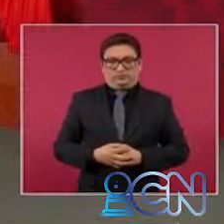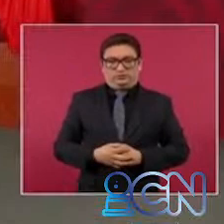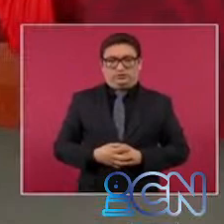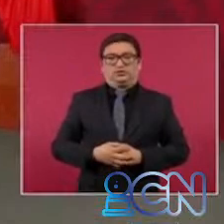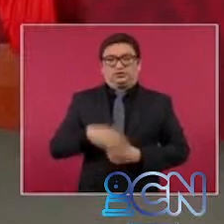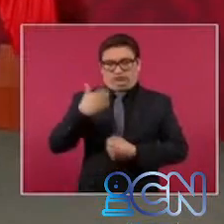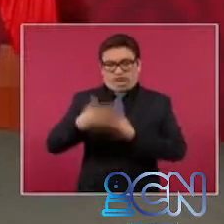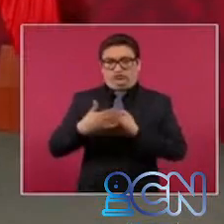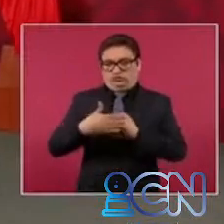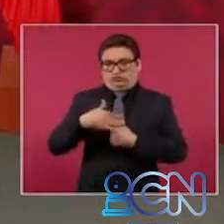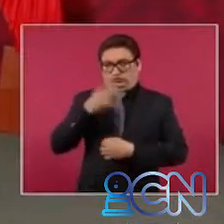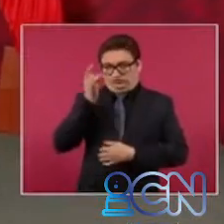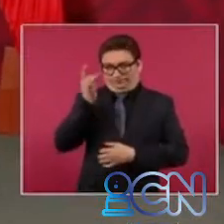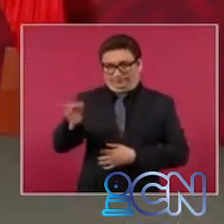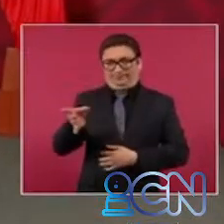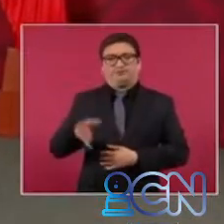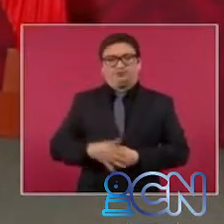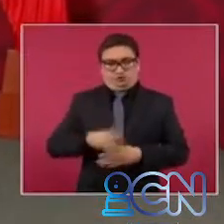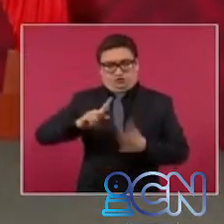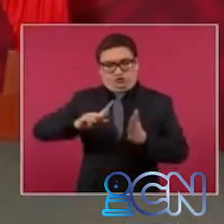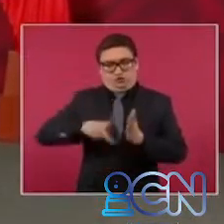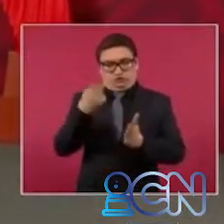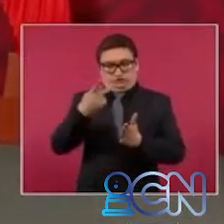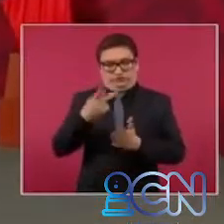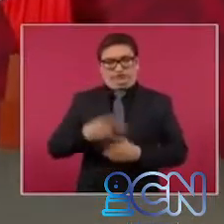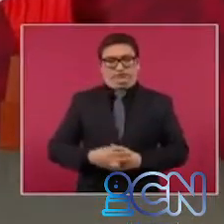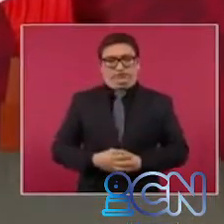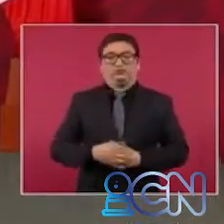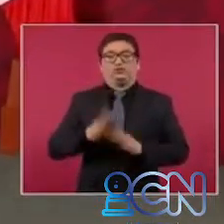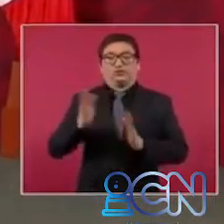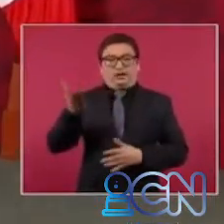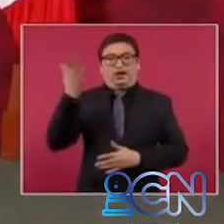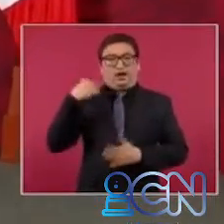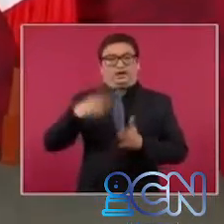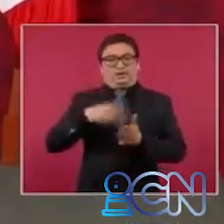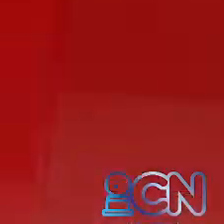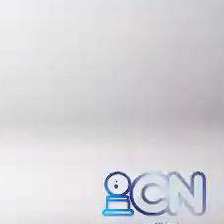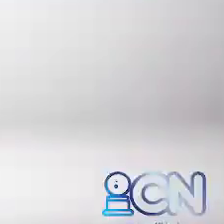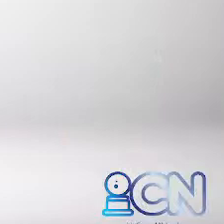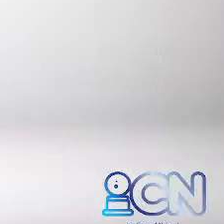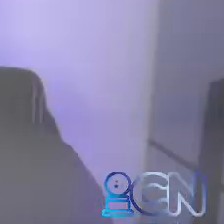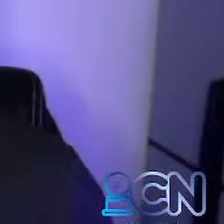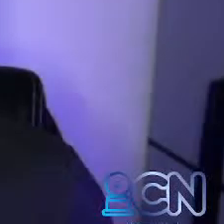que le vamos a ganar de nuevo, presidente, porque ya le hemos ganado varias veces.